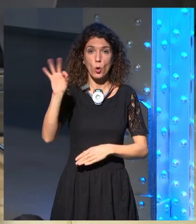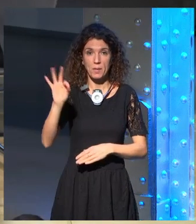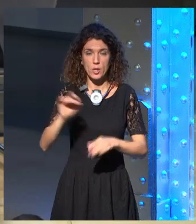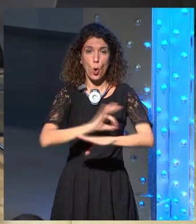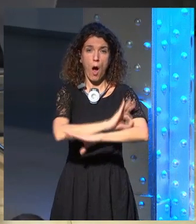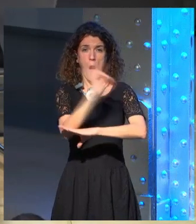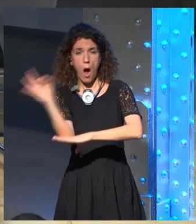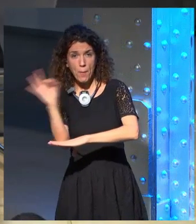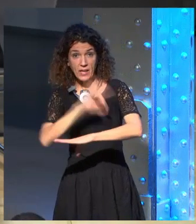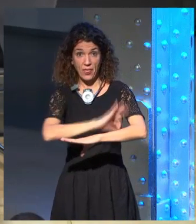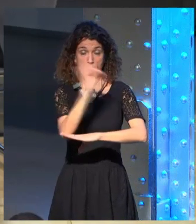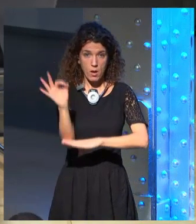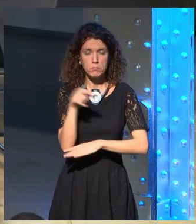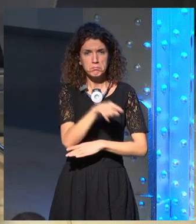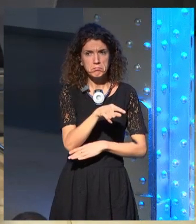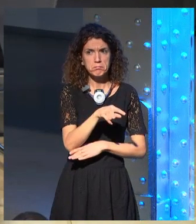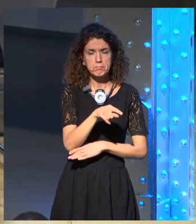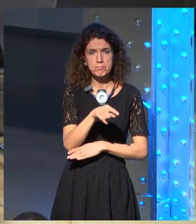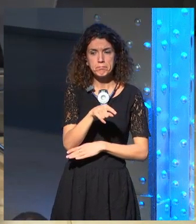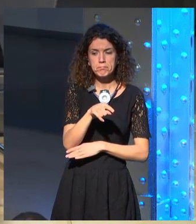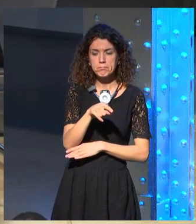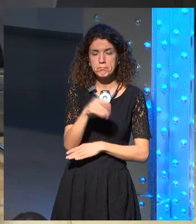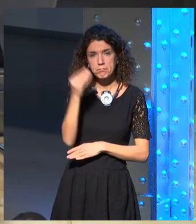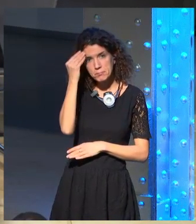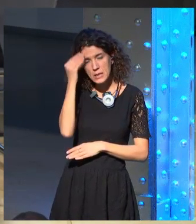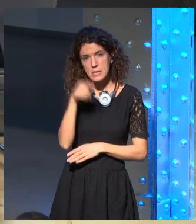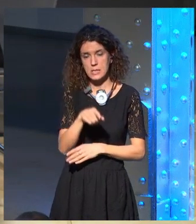Un amanecer, Mr. Kelly, ¿le siguen